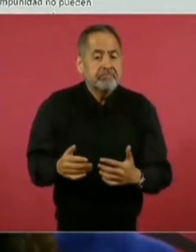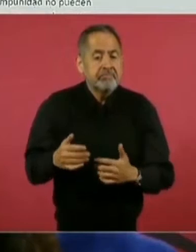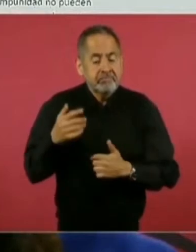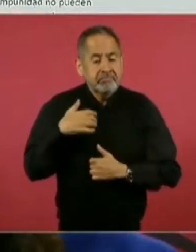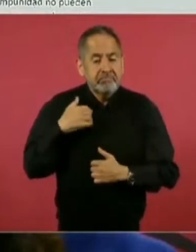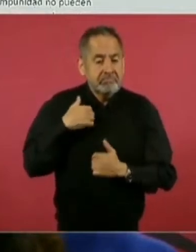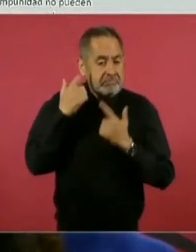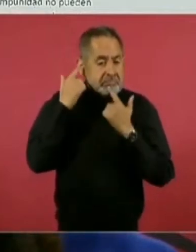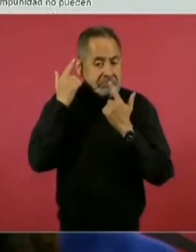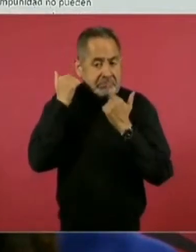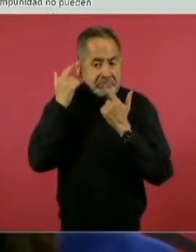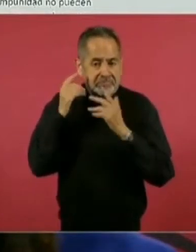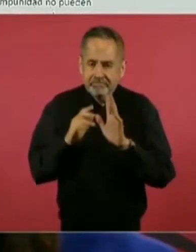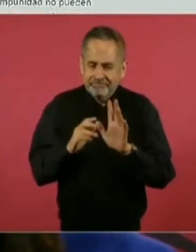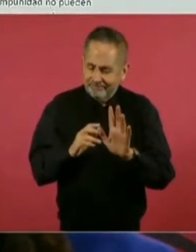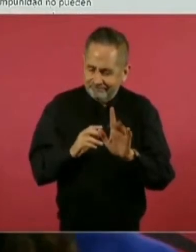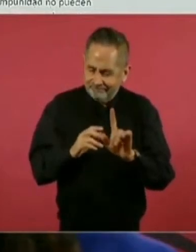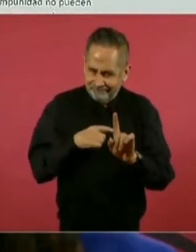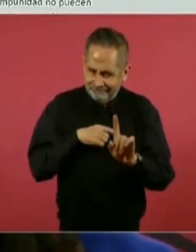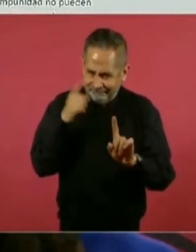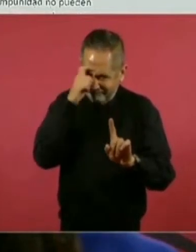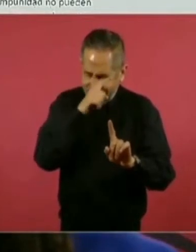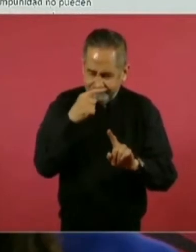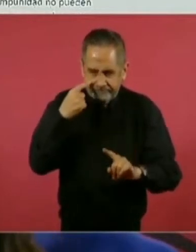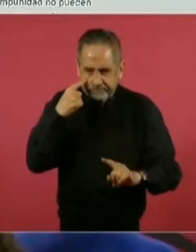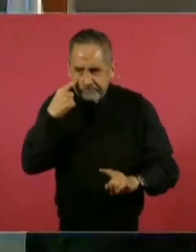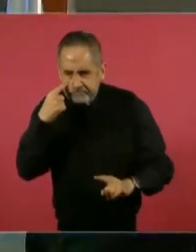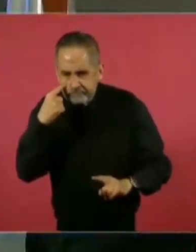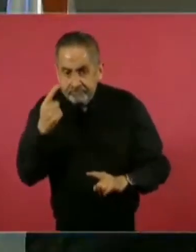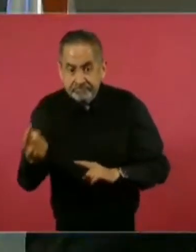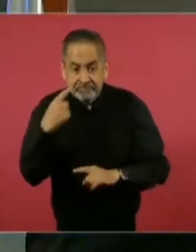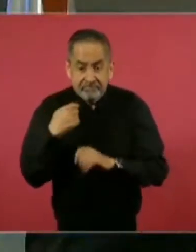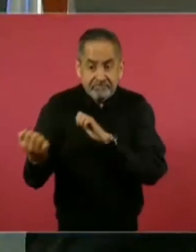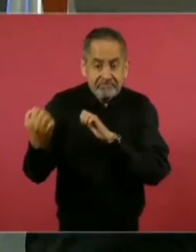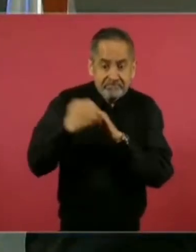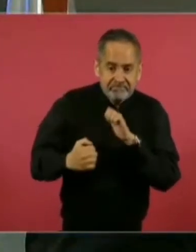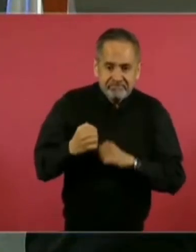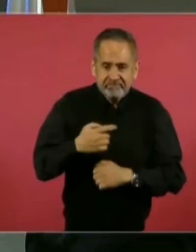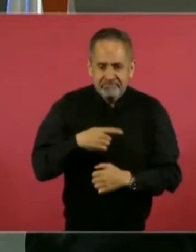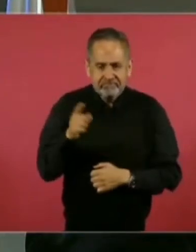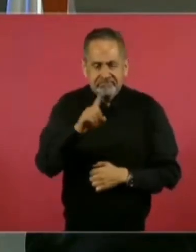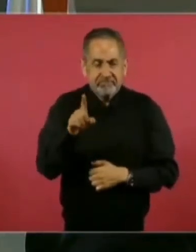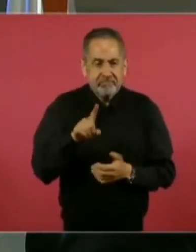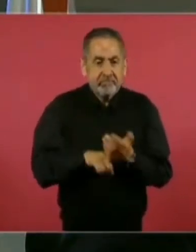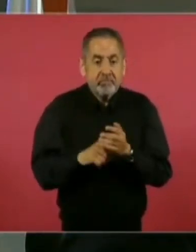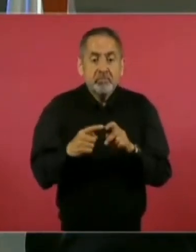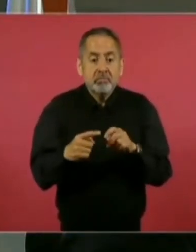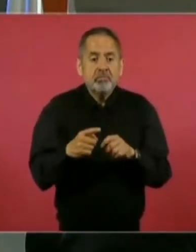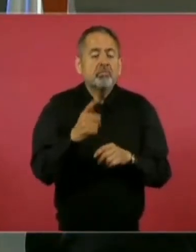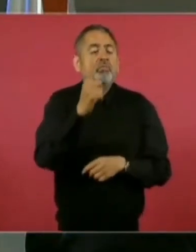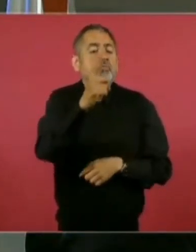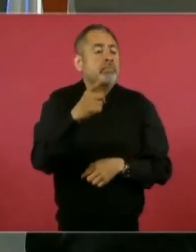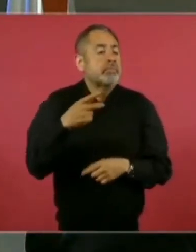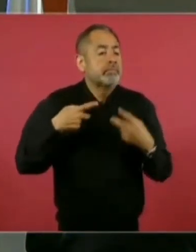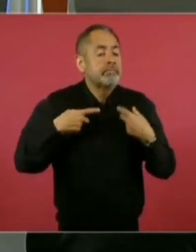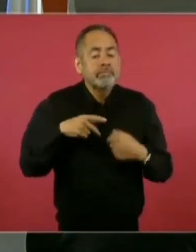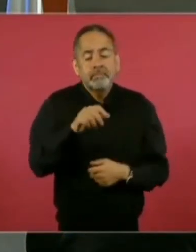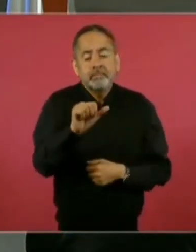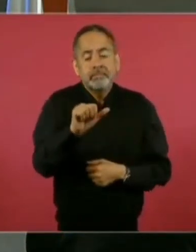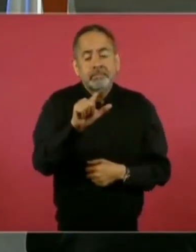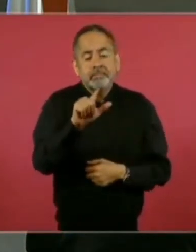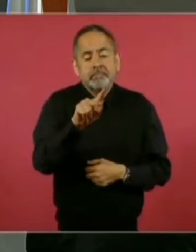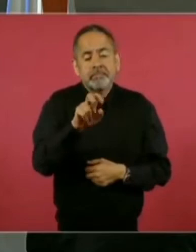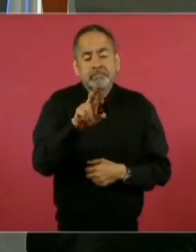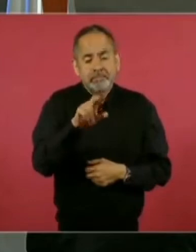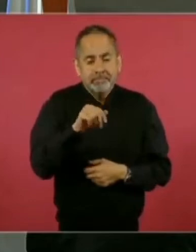chupando el dedo. Está muy difícil que me tomen el pelo, solo Álvaro, el que me corta el cabello,